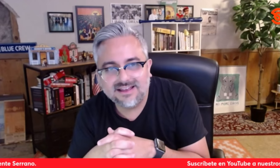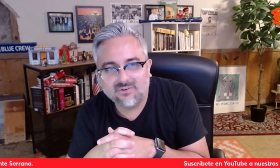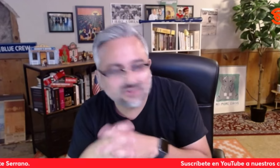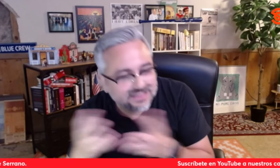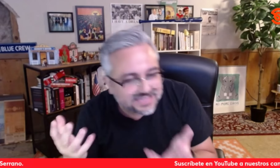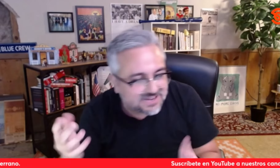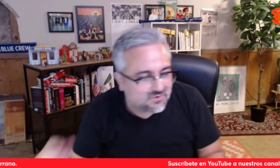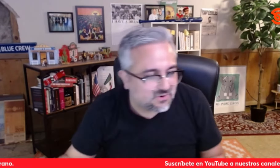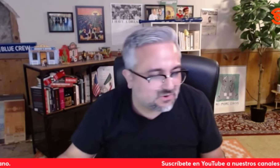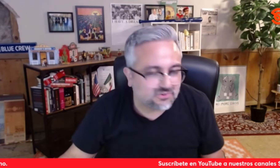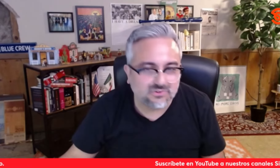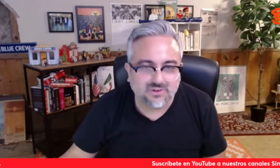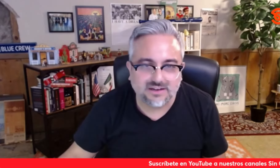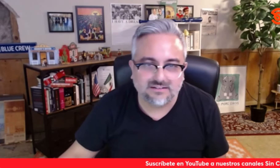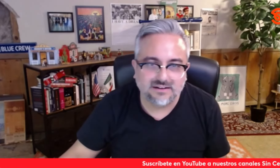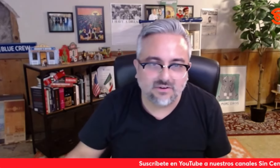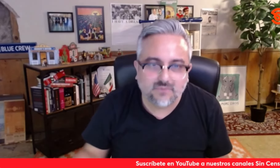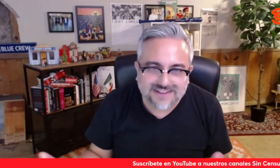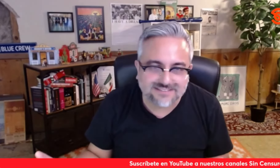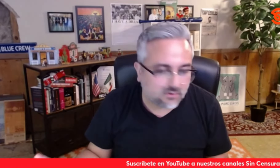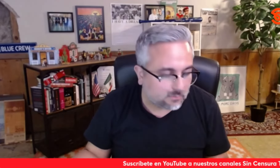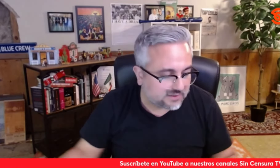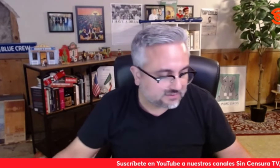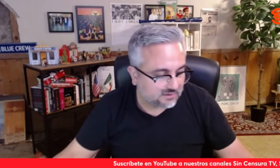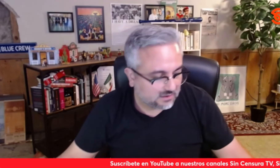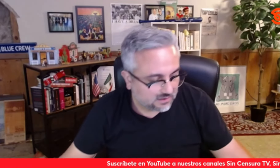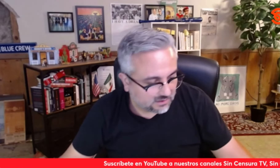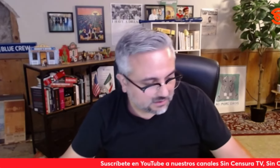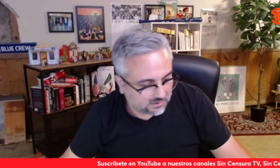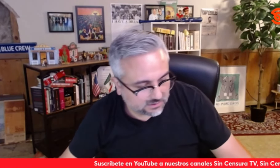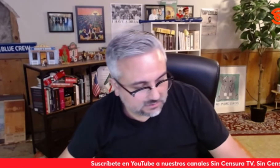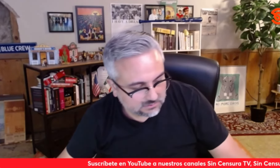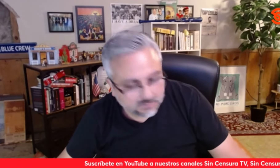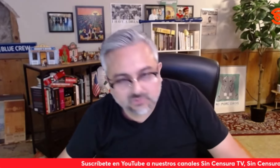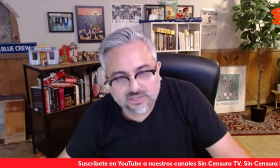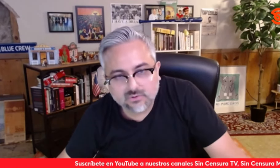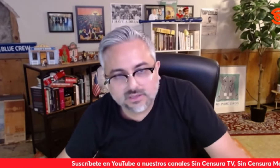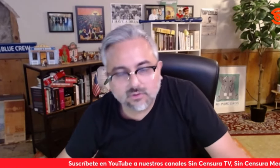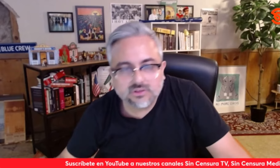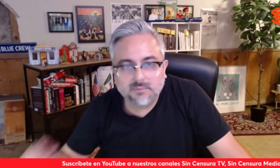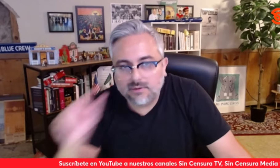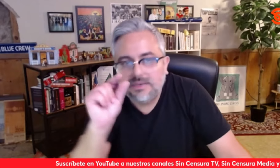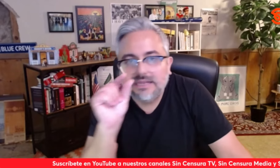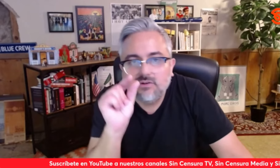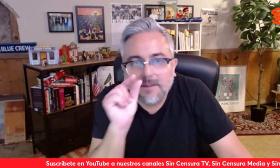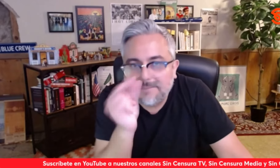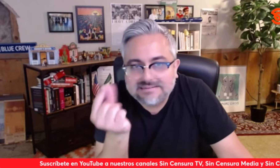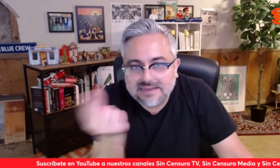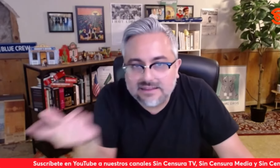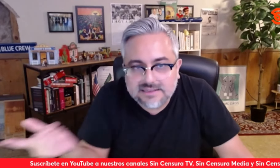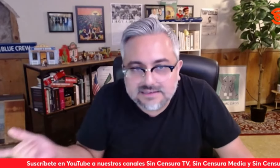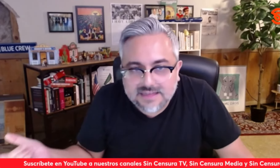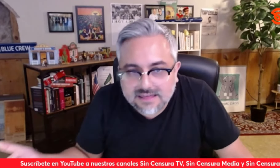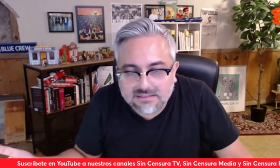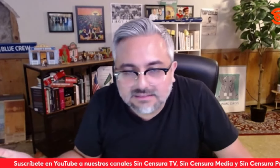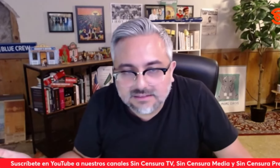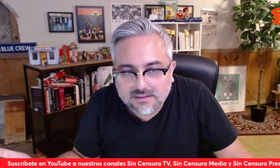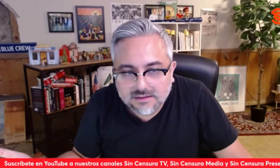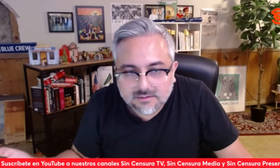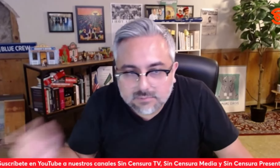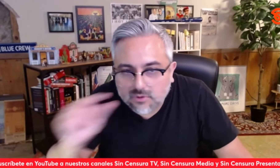a los ridículos, ¿no? A lo fársico, pues, demostrando que no tiene, pero mira, ni una pizca de